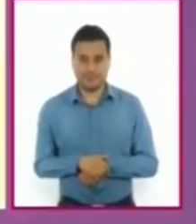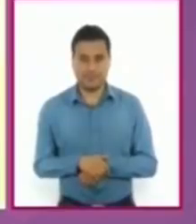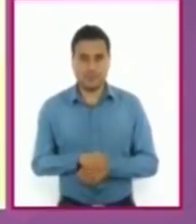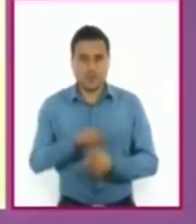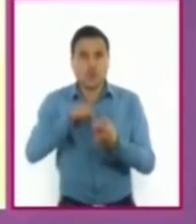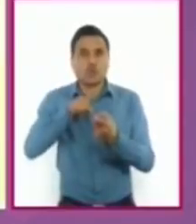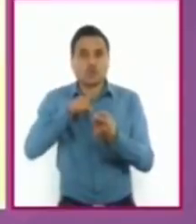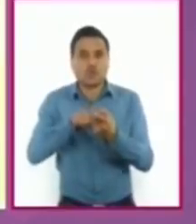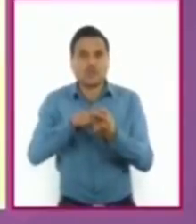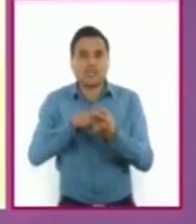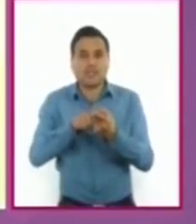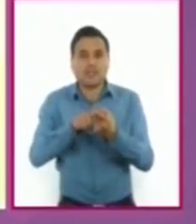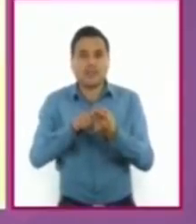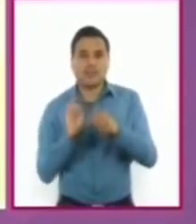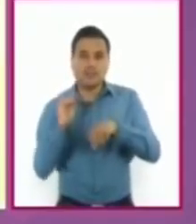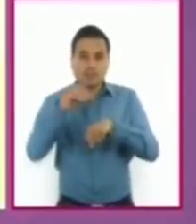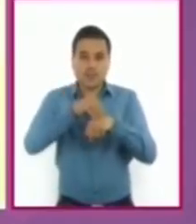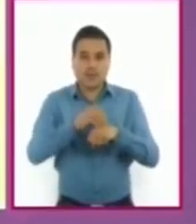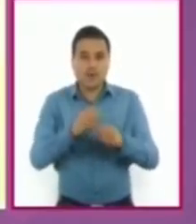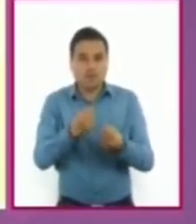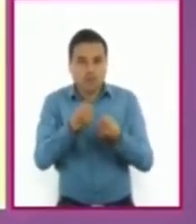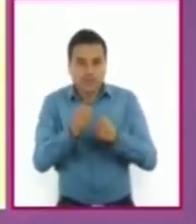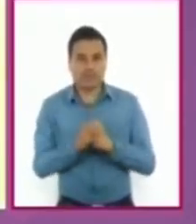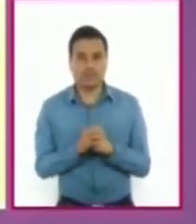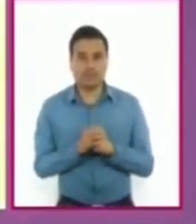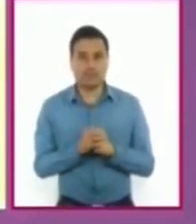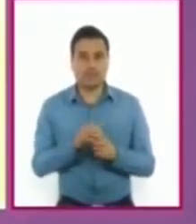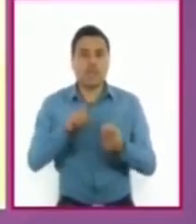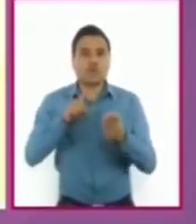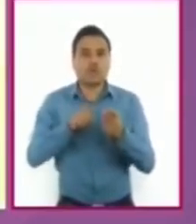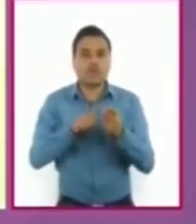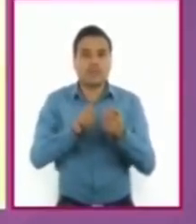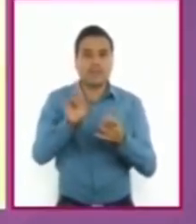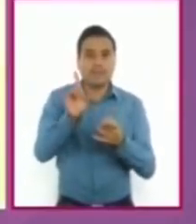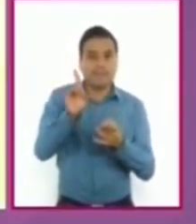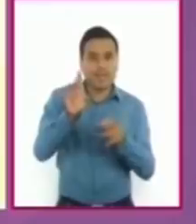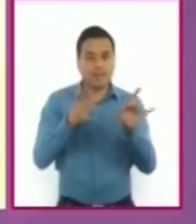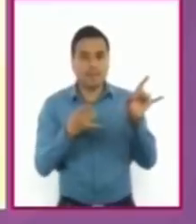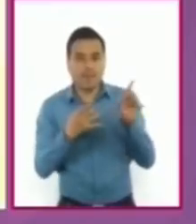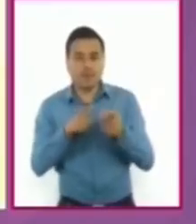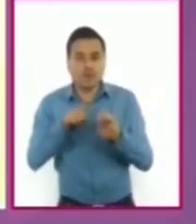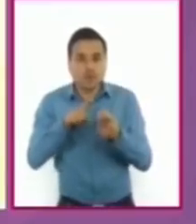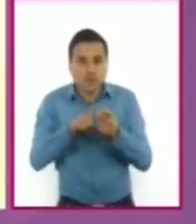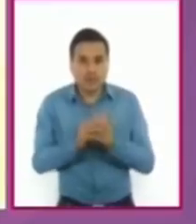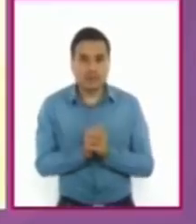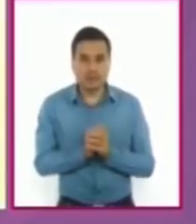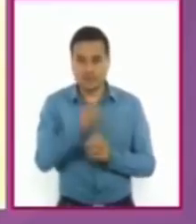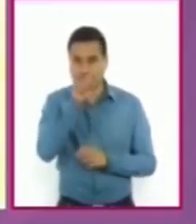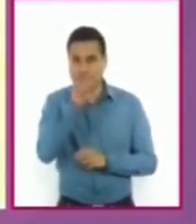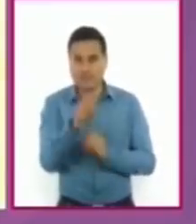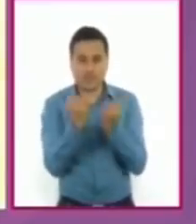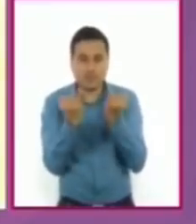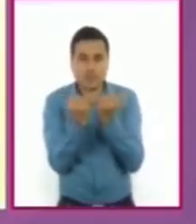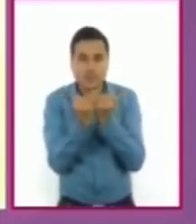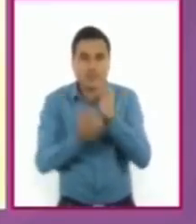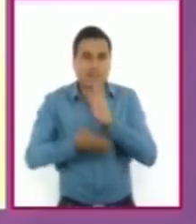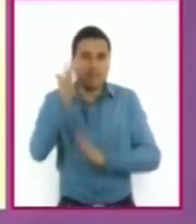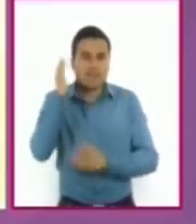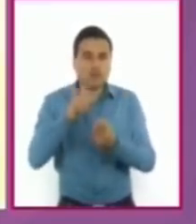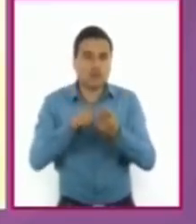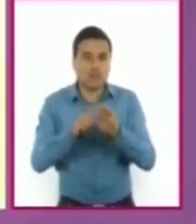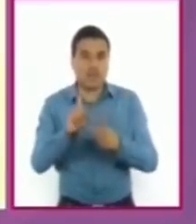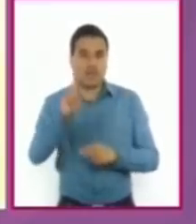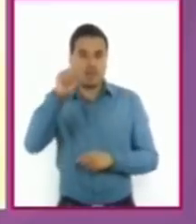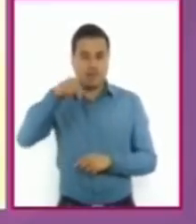aplicación, la magnitud, la dirección, horizontal o vertical, y el sentido, que puede ser hacia